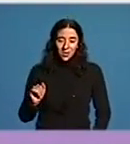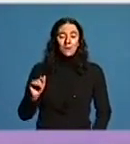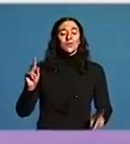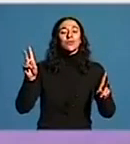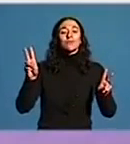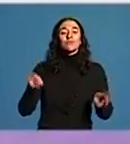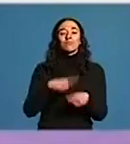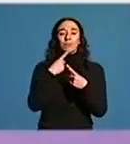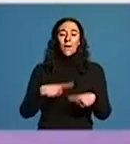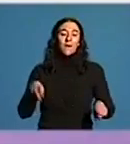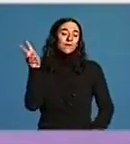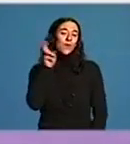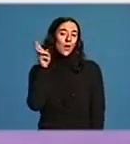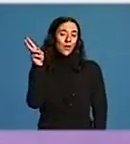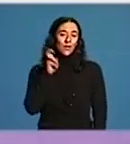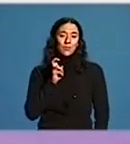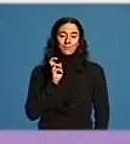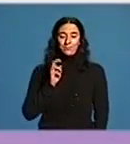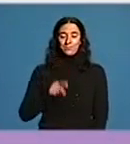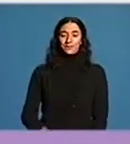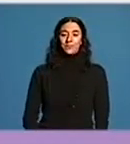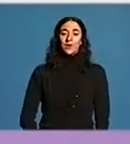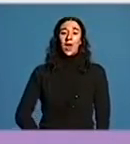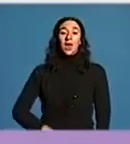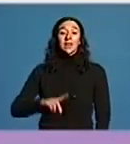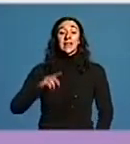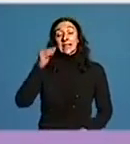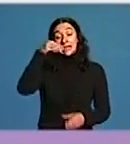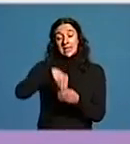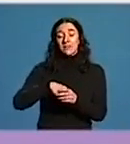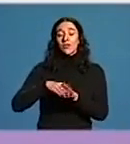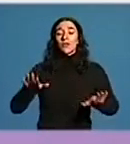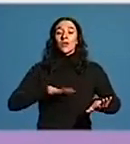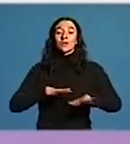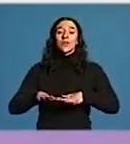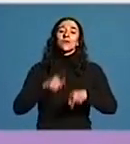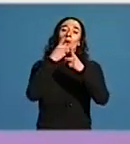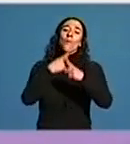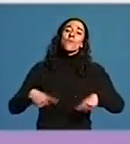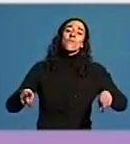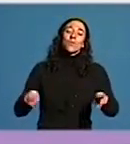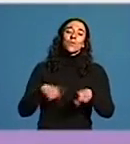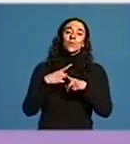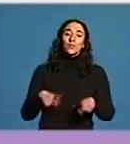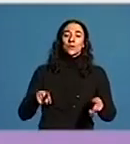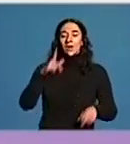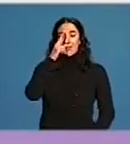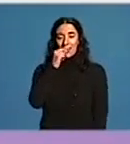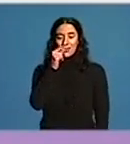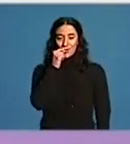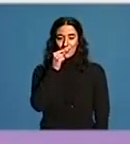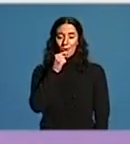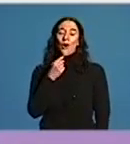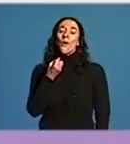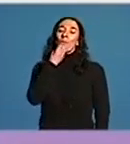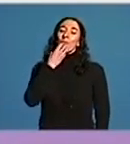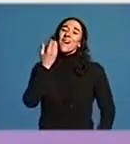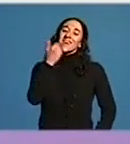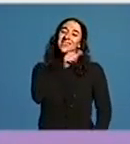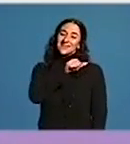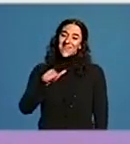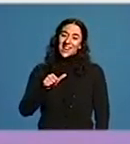E deixamos a artesanía para pasar a música. A interpretación do pianista galego Nicasio Grandaille pon o peche hoxe o noso